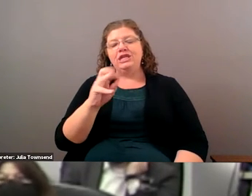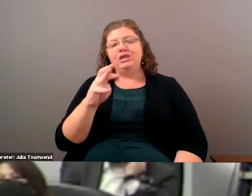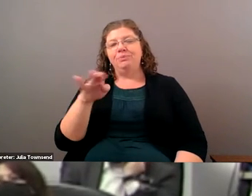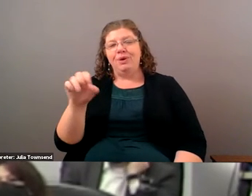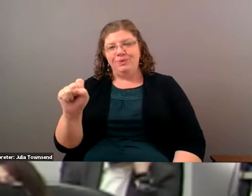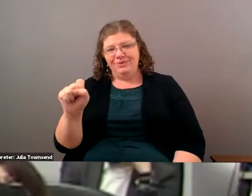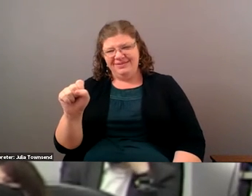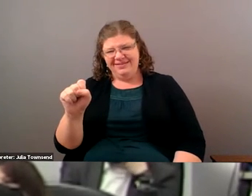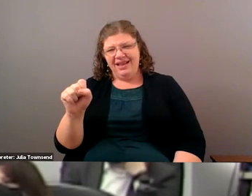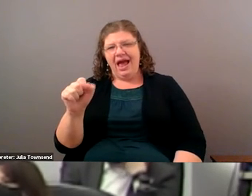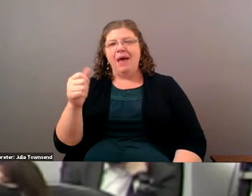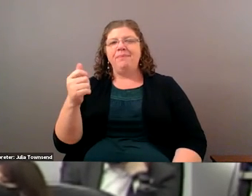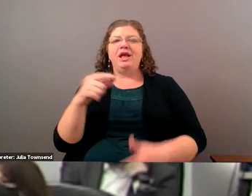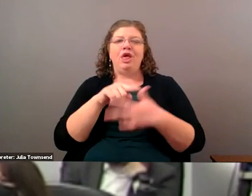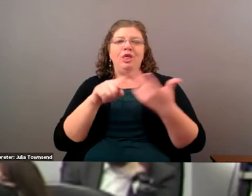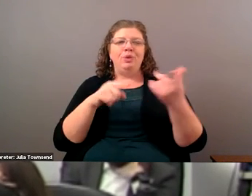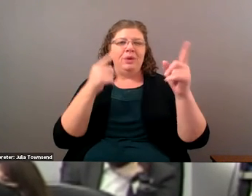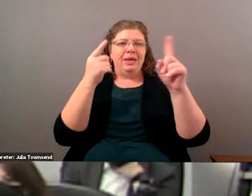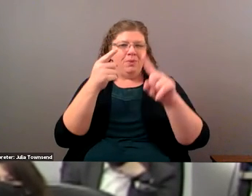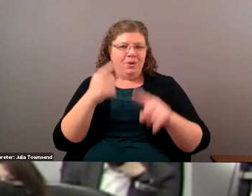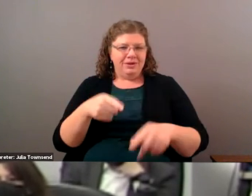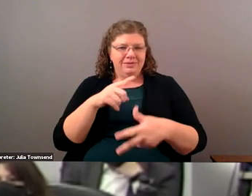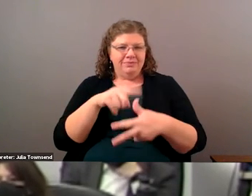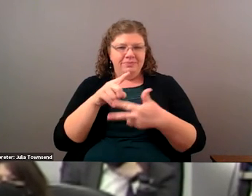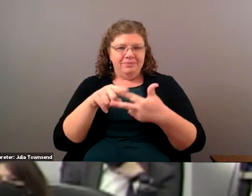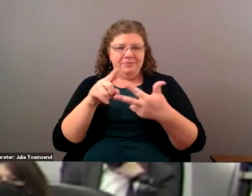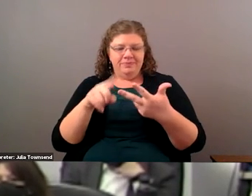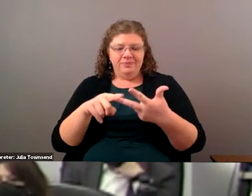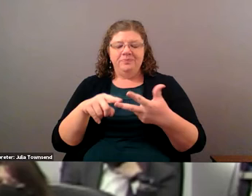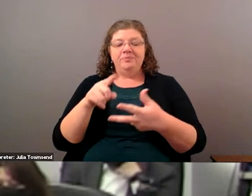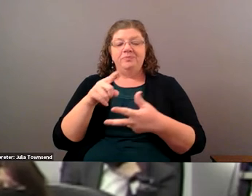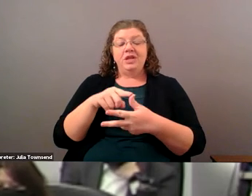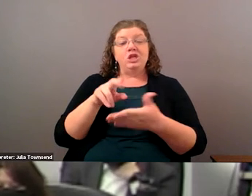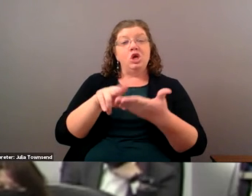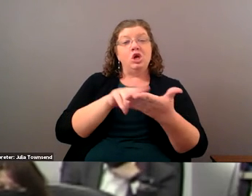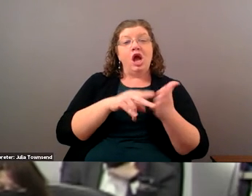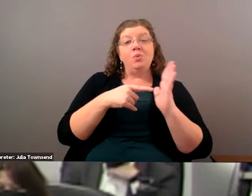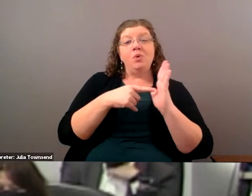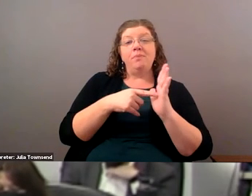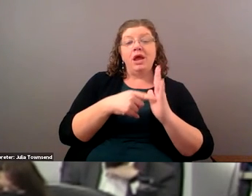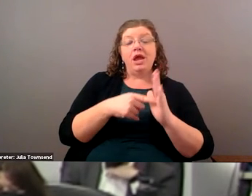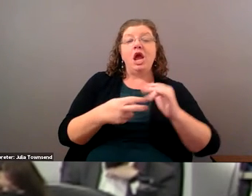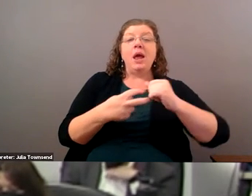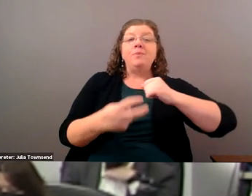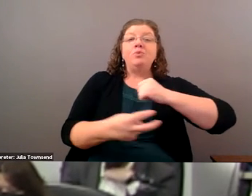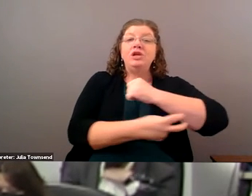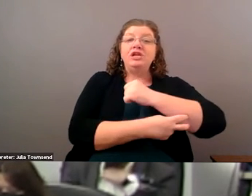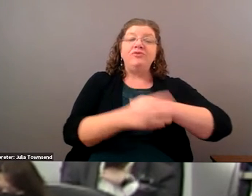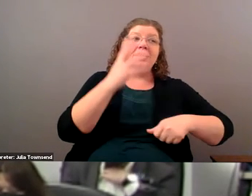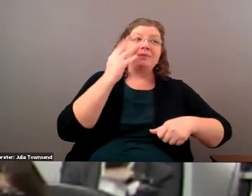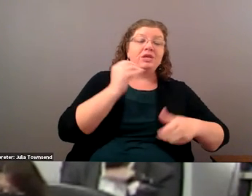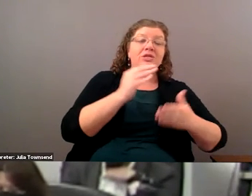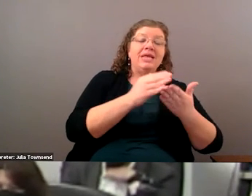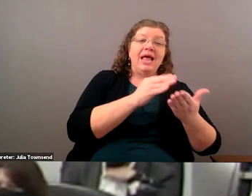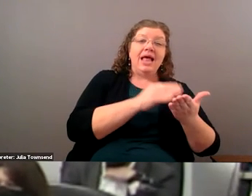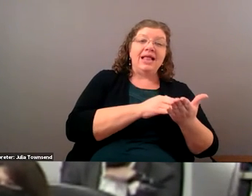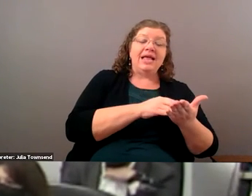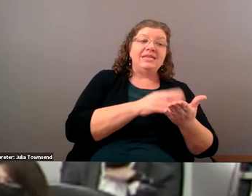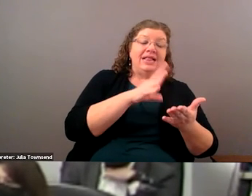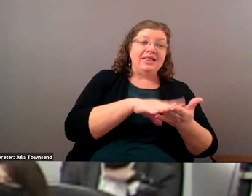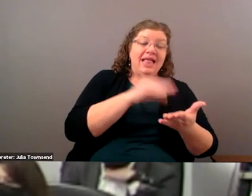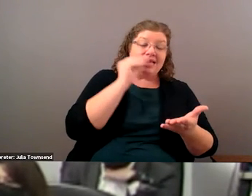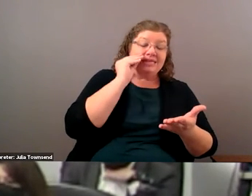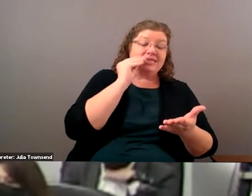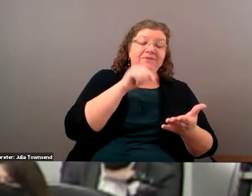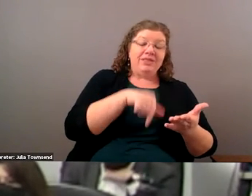al respecto. Primeramente, este es un contrato que realmente representa un puente en las lecciones que aprendimos durante esta pandemia y